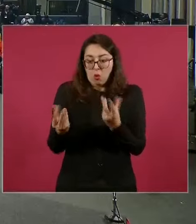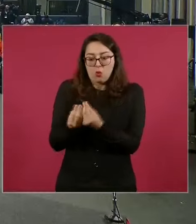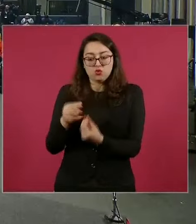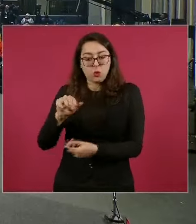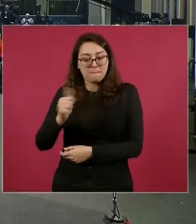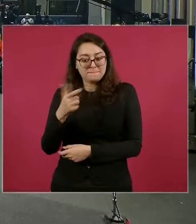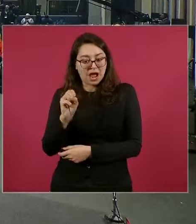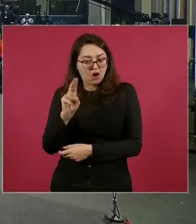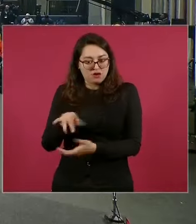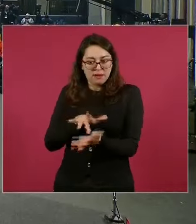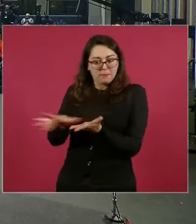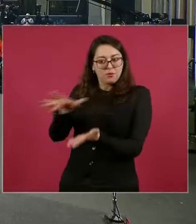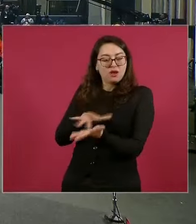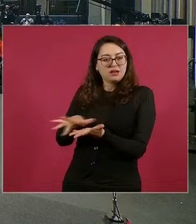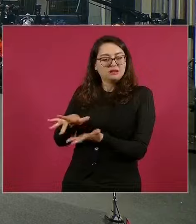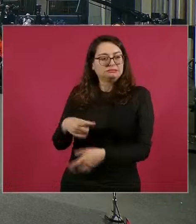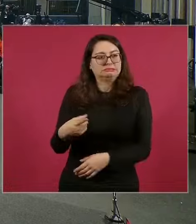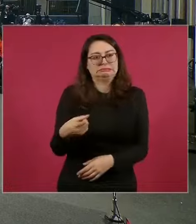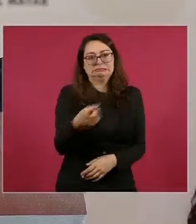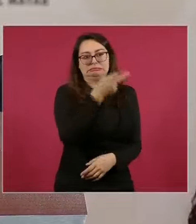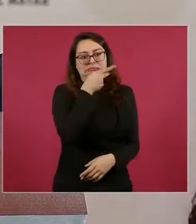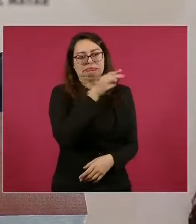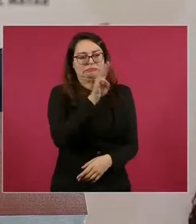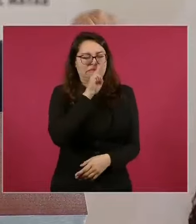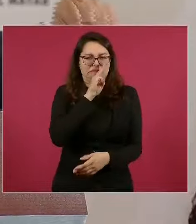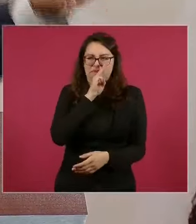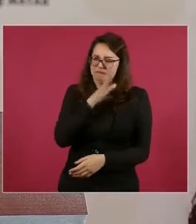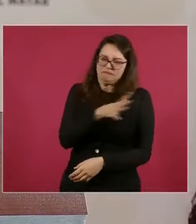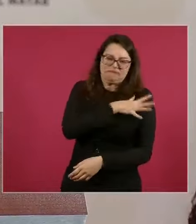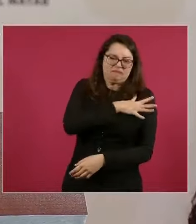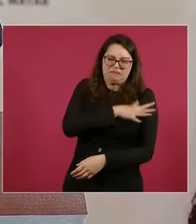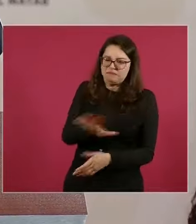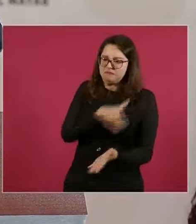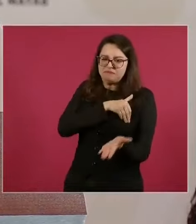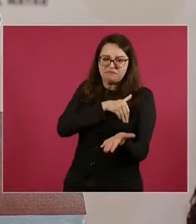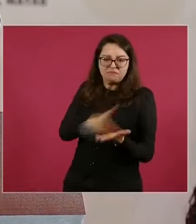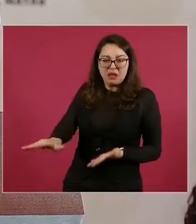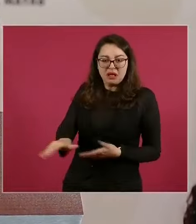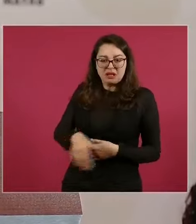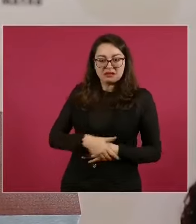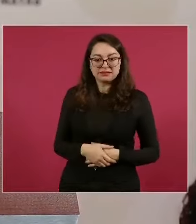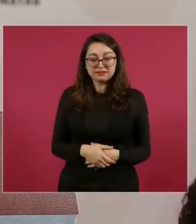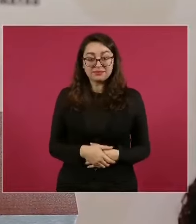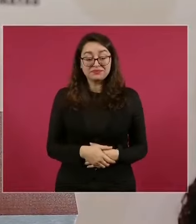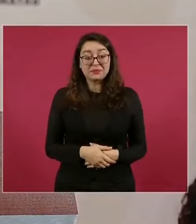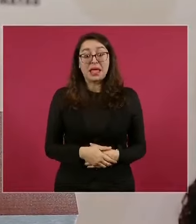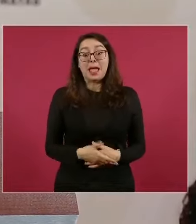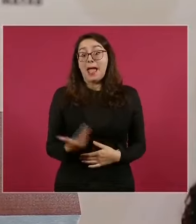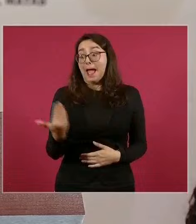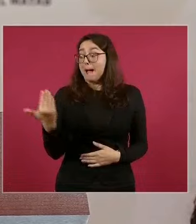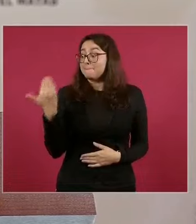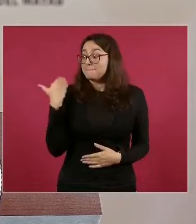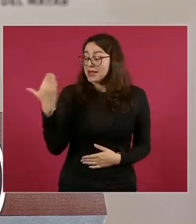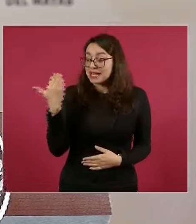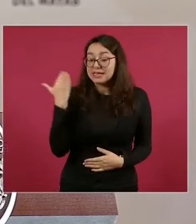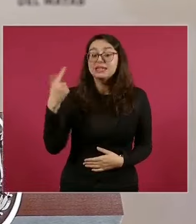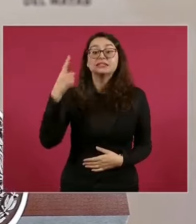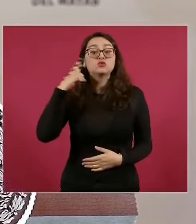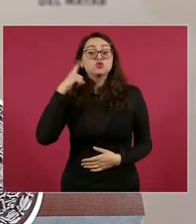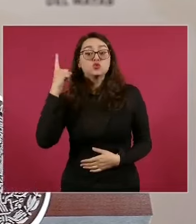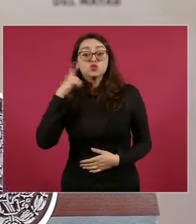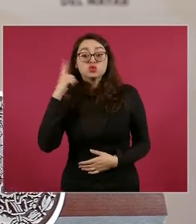imposible conocer las motivaciones. Lo que yo sí creo es que todos, Azucena, queremos saber, estamos tratando